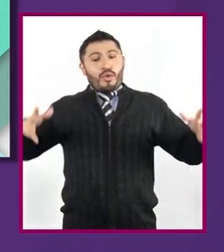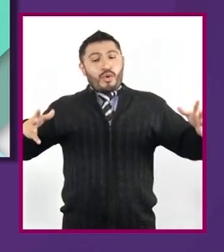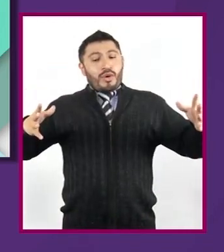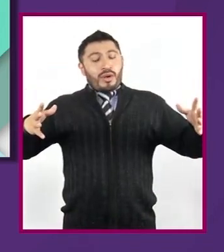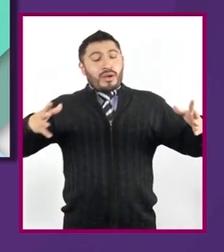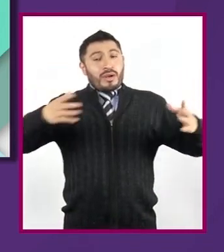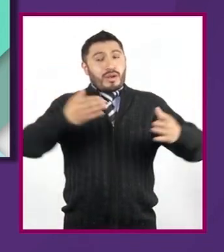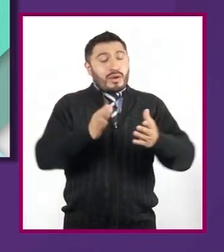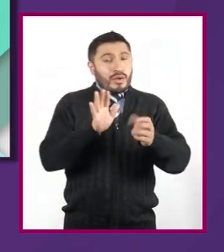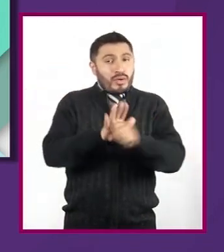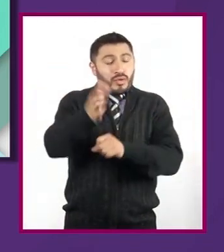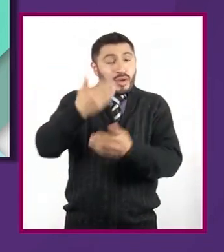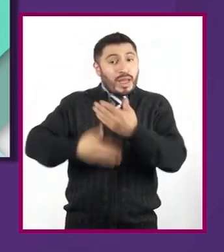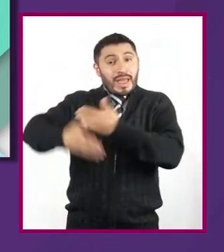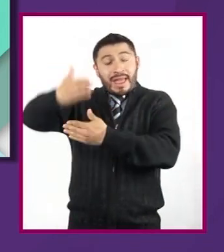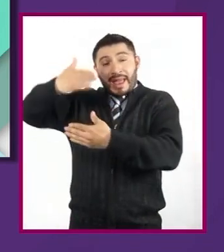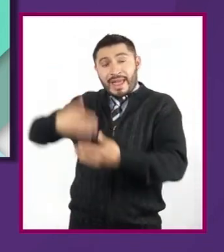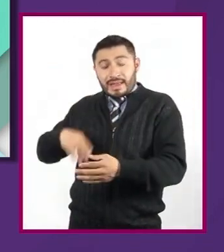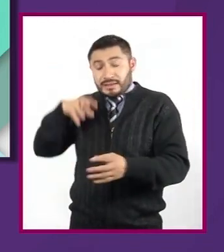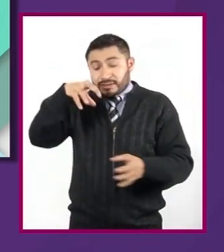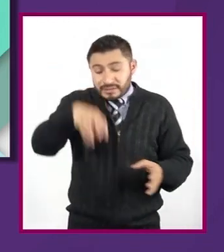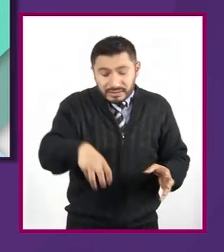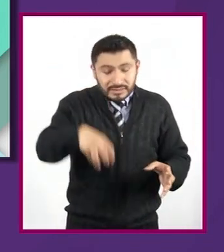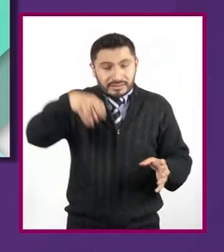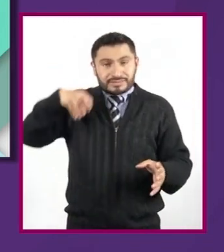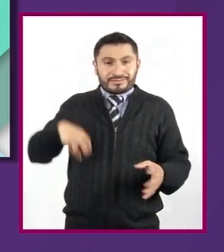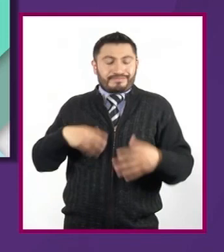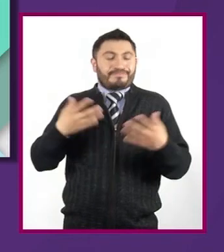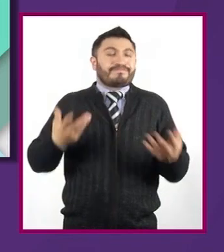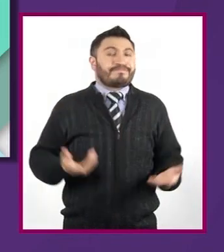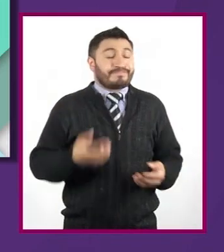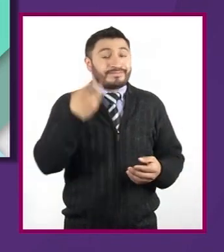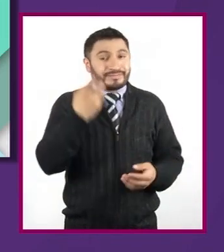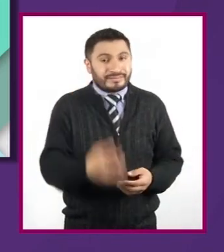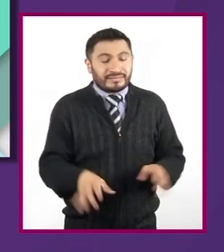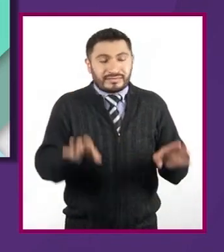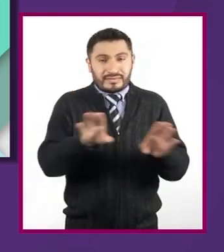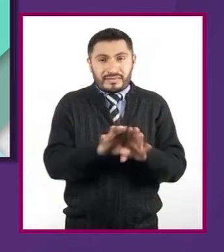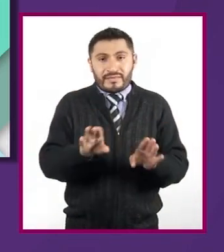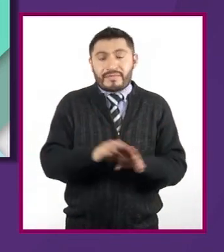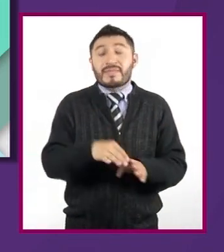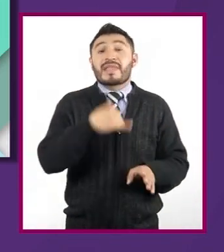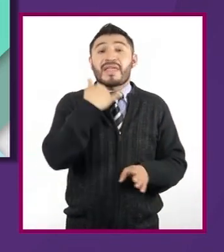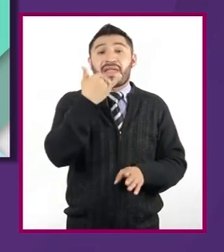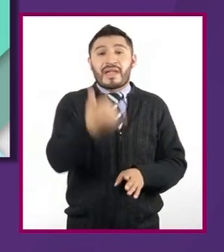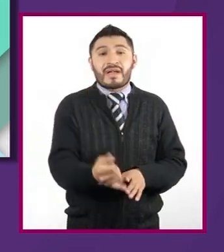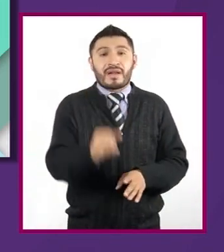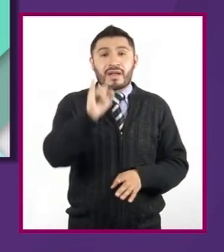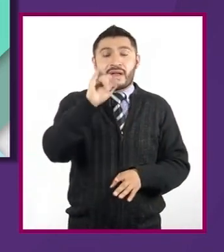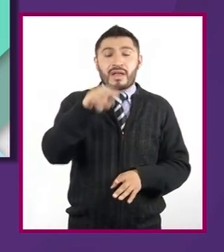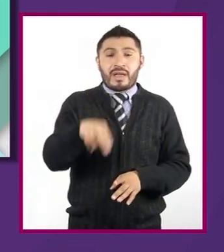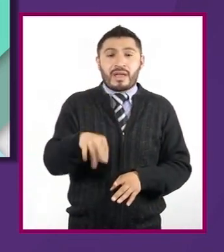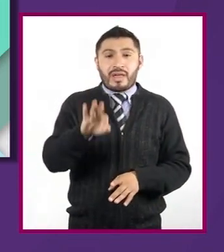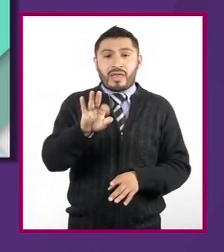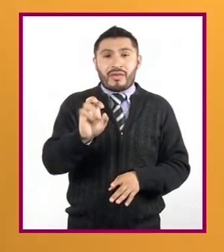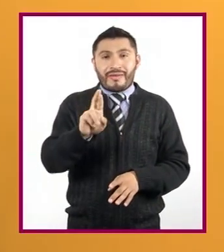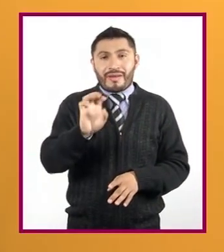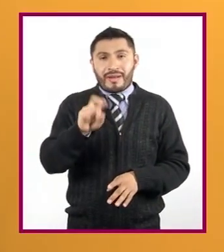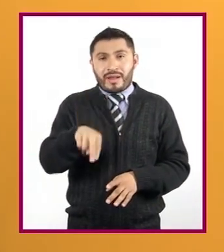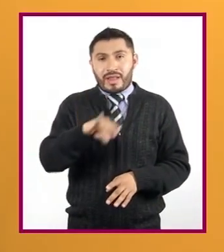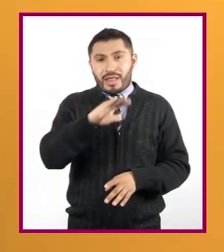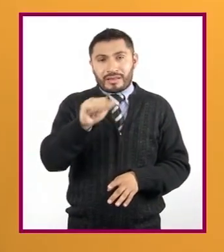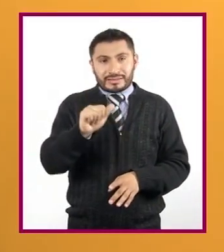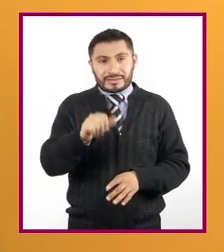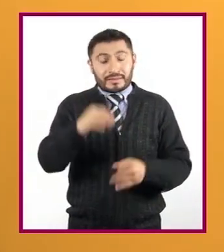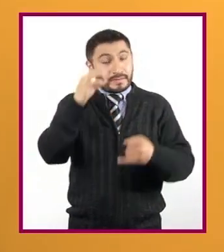que originalmente se tomó la muestra. A esto se le conoce como error de inferencia.